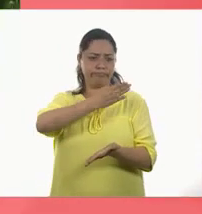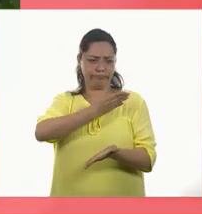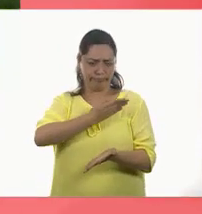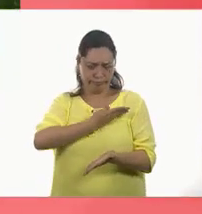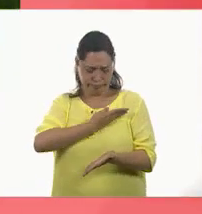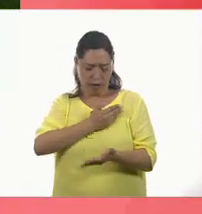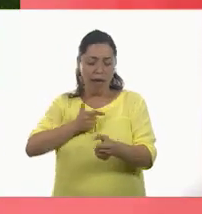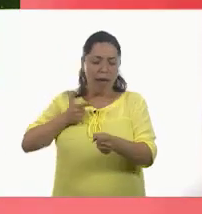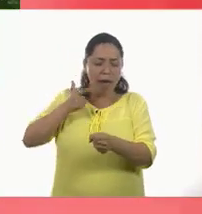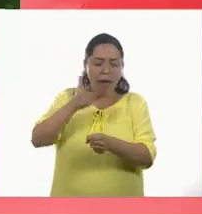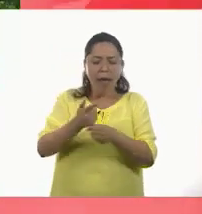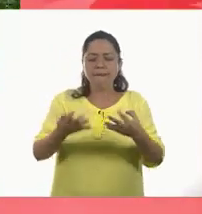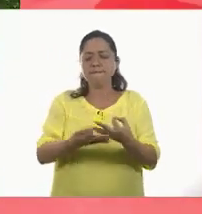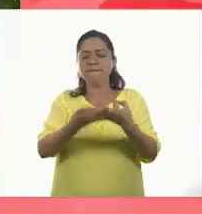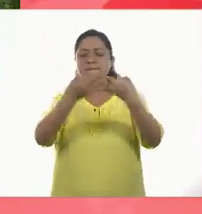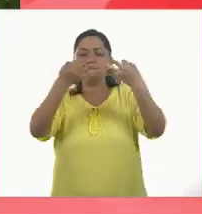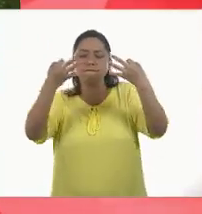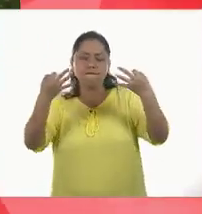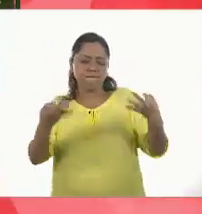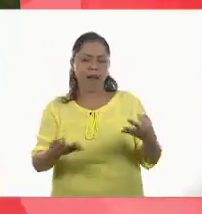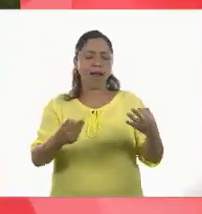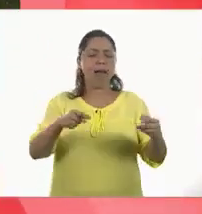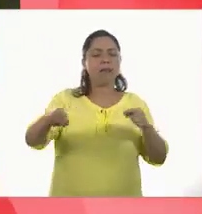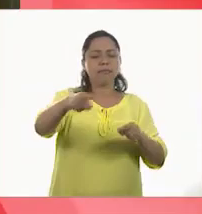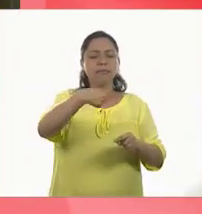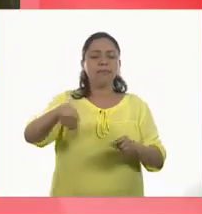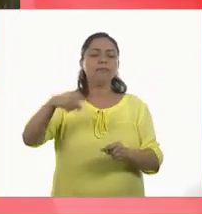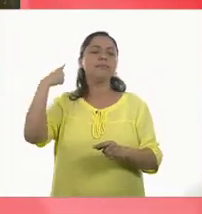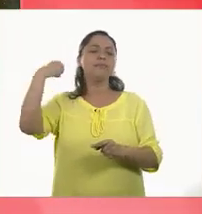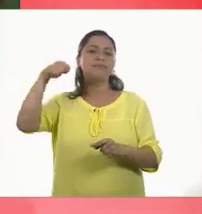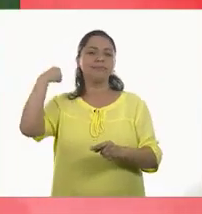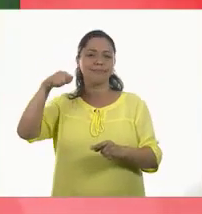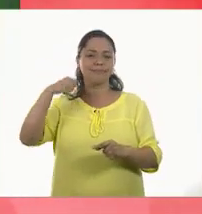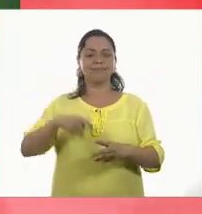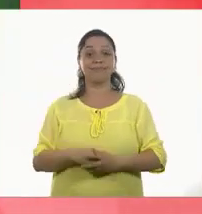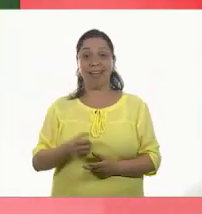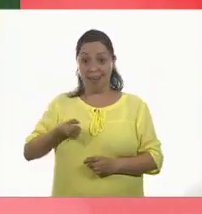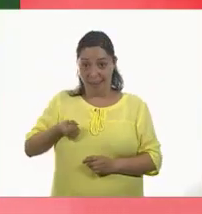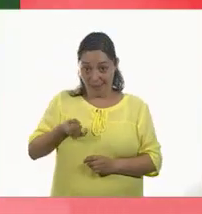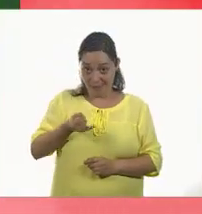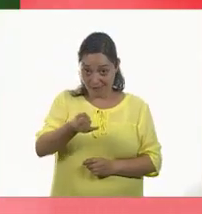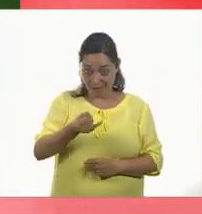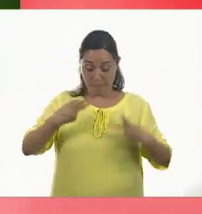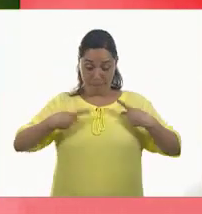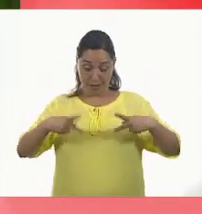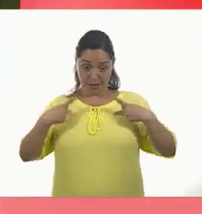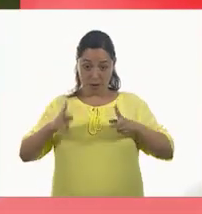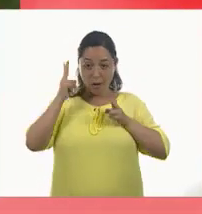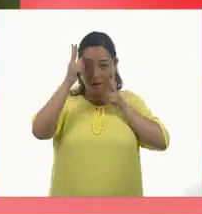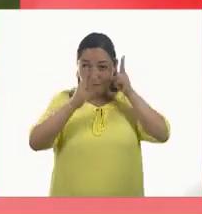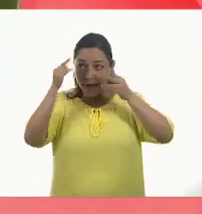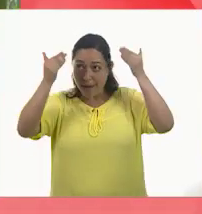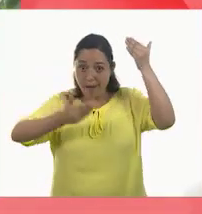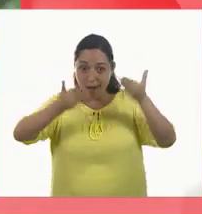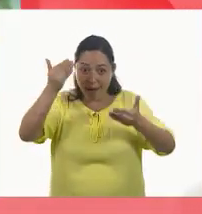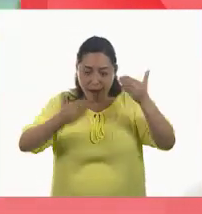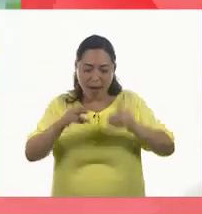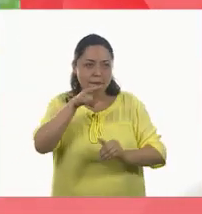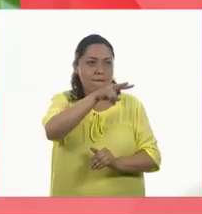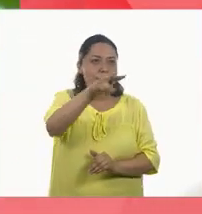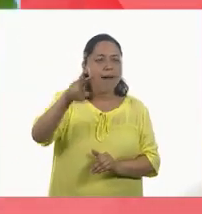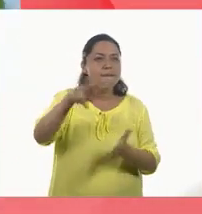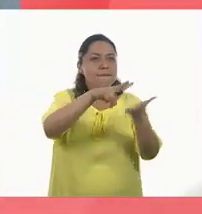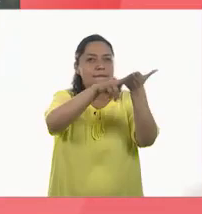fértil en el lenguaje colonial tabasqueño. Así, el visitante no solo disfruta el verde de la